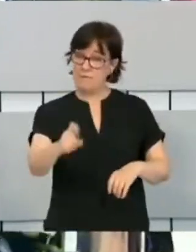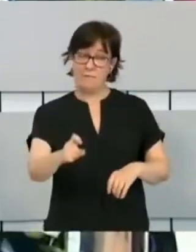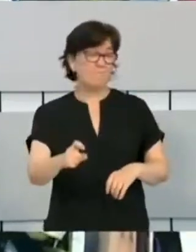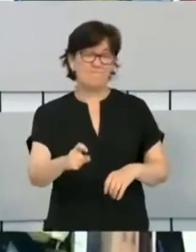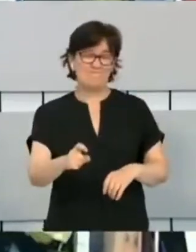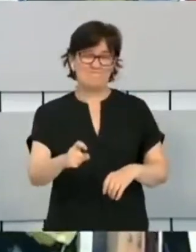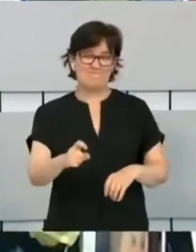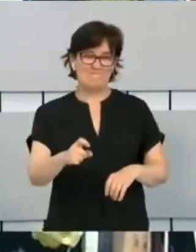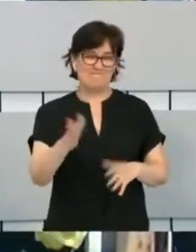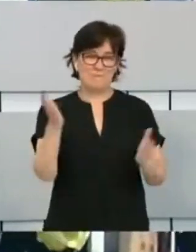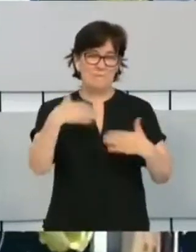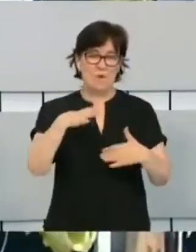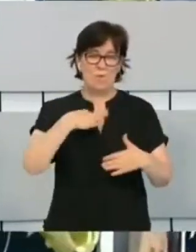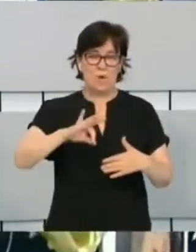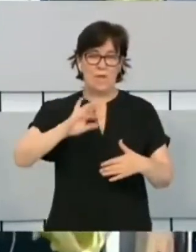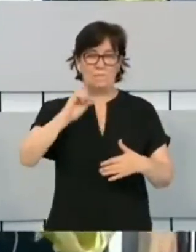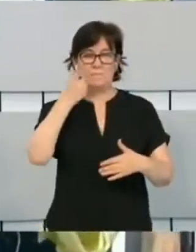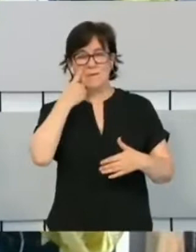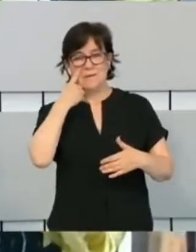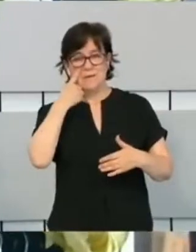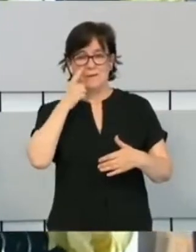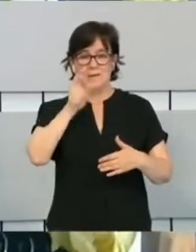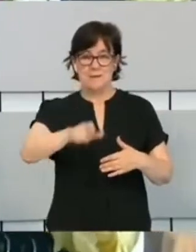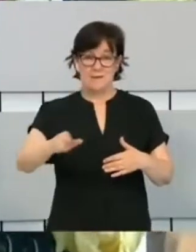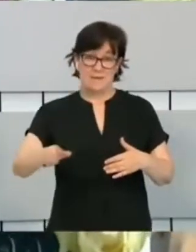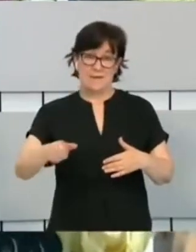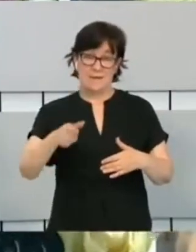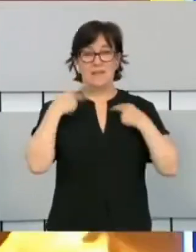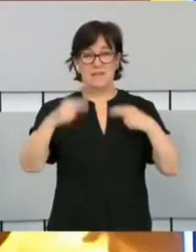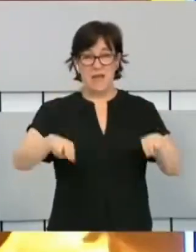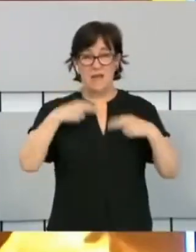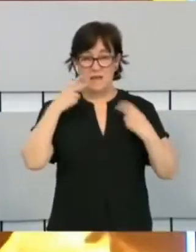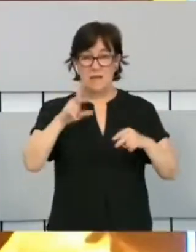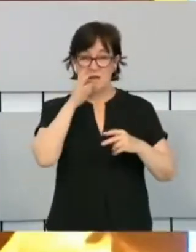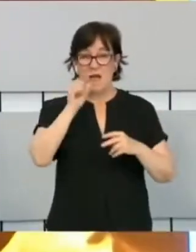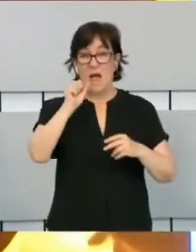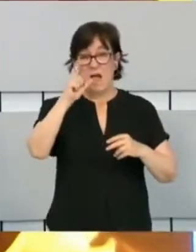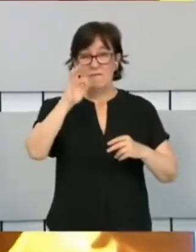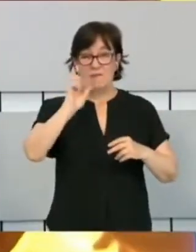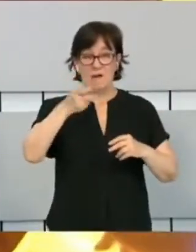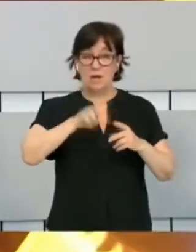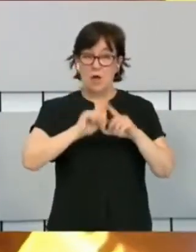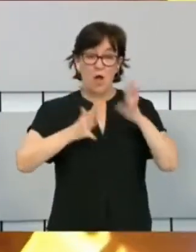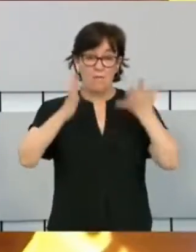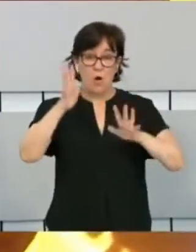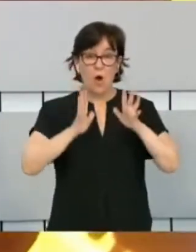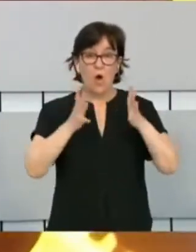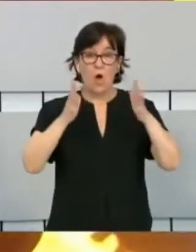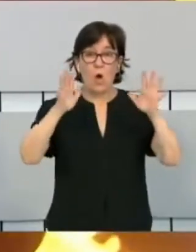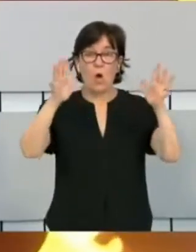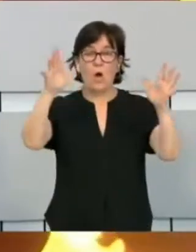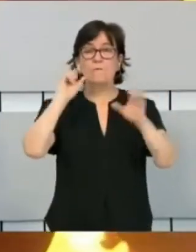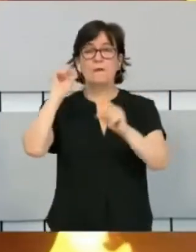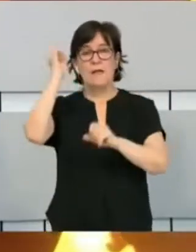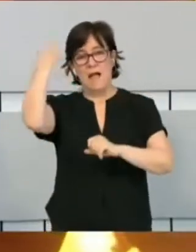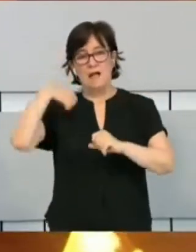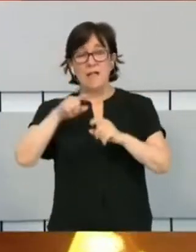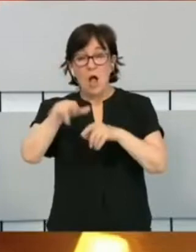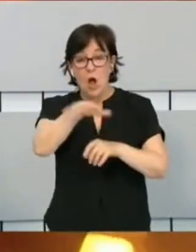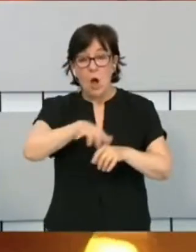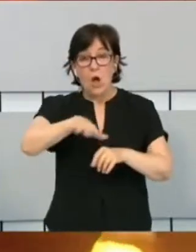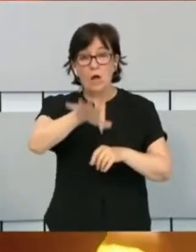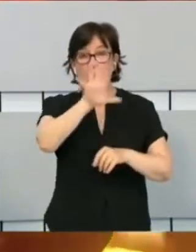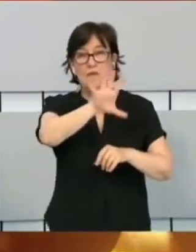las pocas posibilidades que hay de encontrar a sus seres queridos vivos. Pues el fuego se ha extendido a Aragón. En la zona están